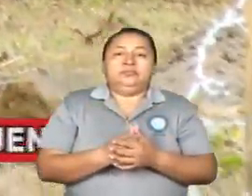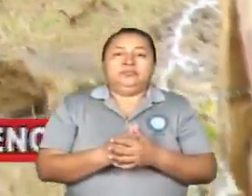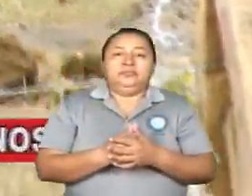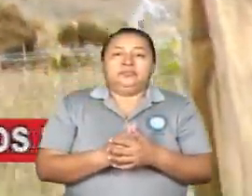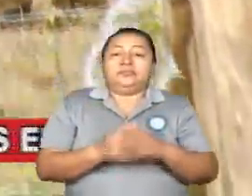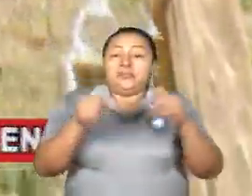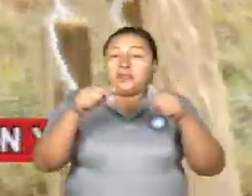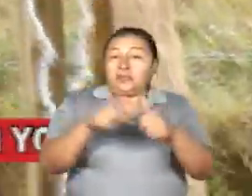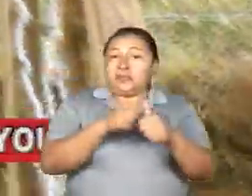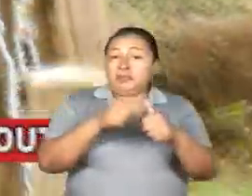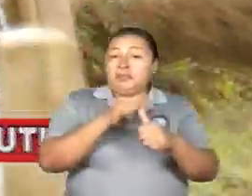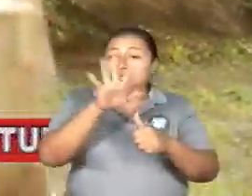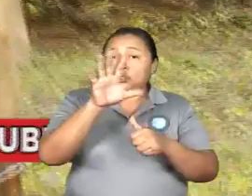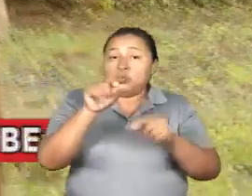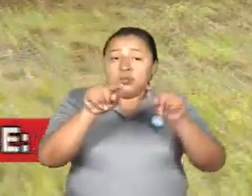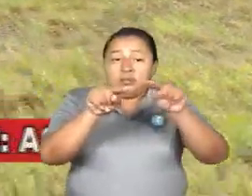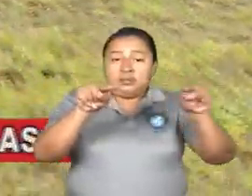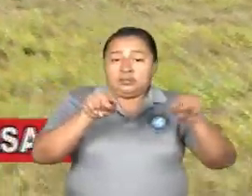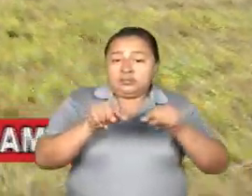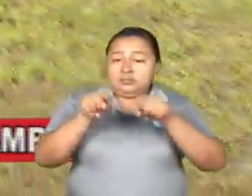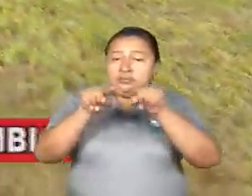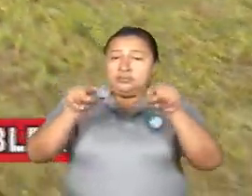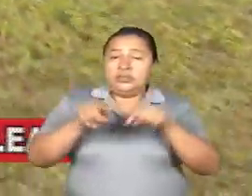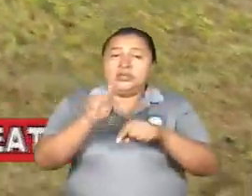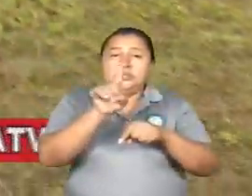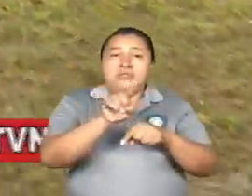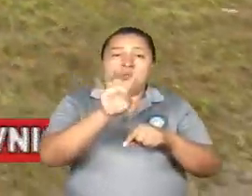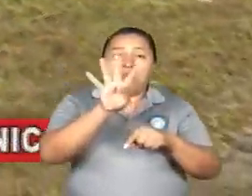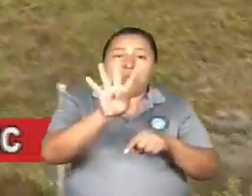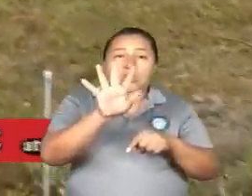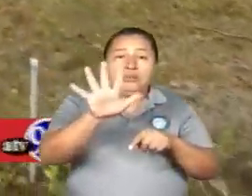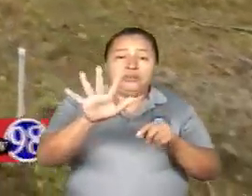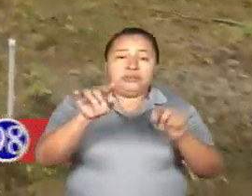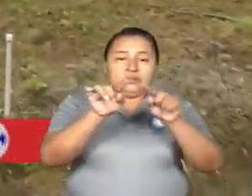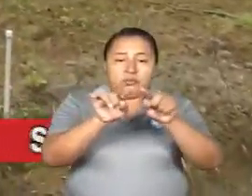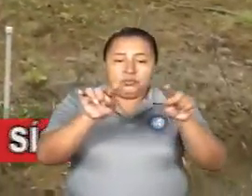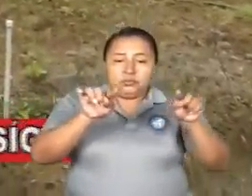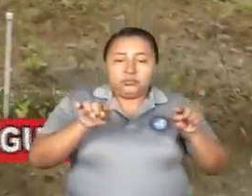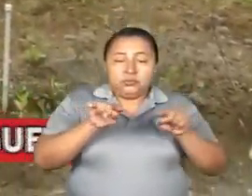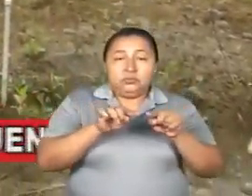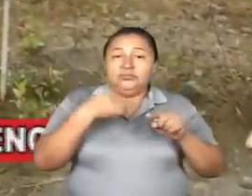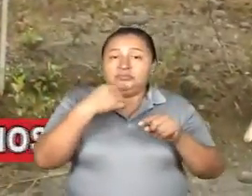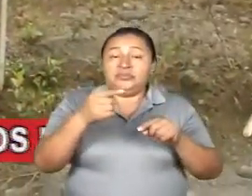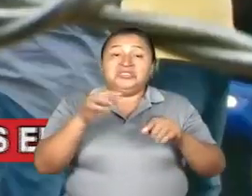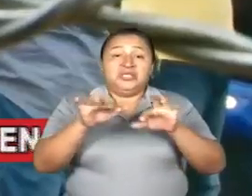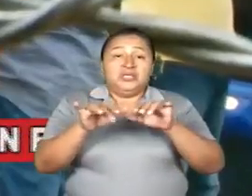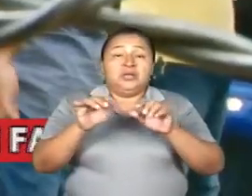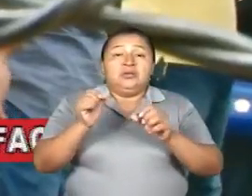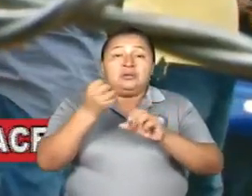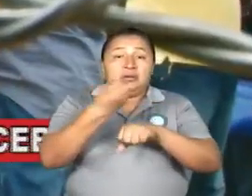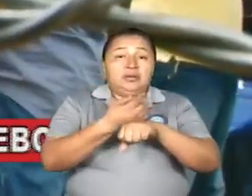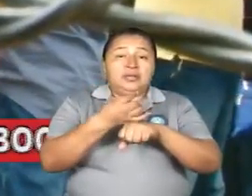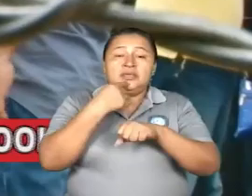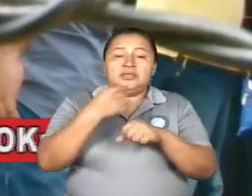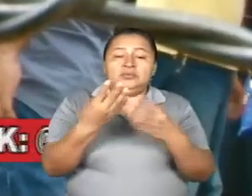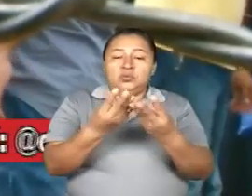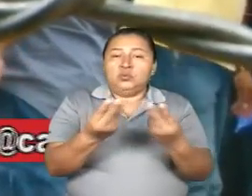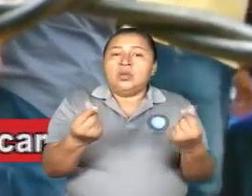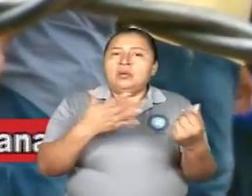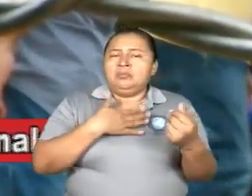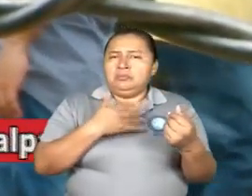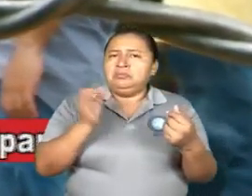Estos primeros 50 lotes tienen 145 varas cuadradas y, según el secretario de la Alcaldía de Managua, son suelos